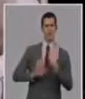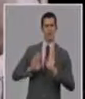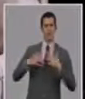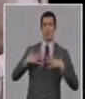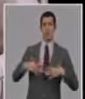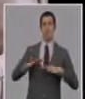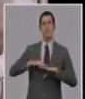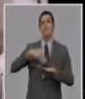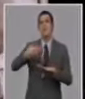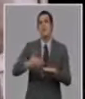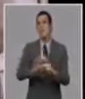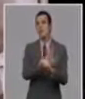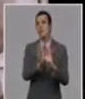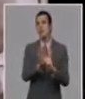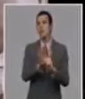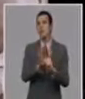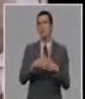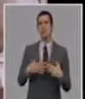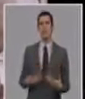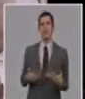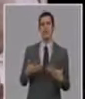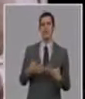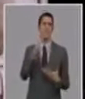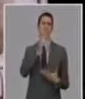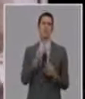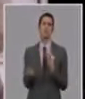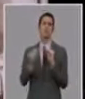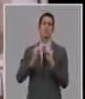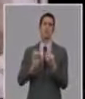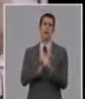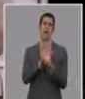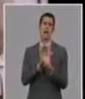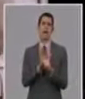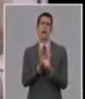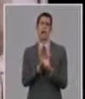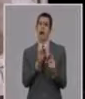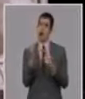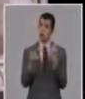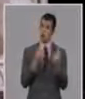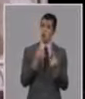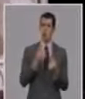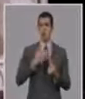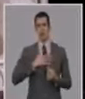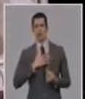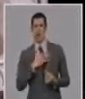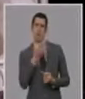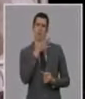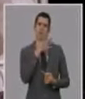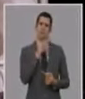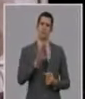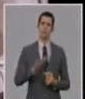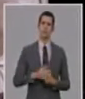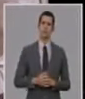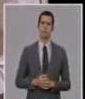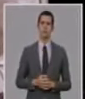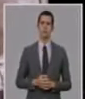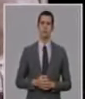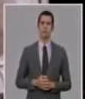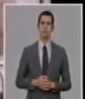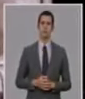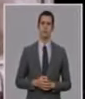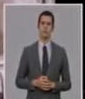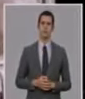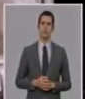lo que se ha encontrado en el mundo, el SARS-CoV-2 entra entre la lista de virus que provocan este síndrome.